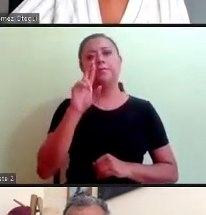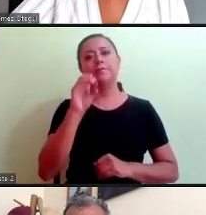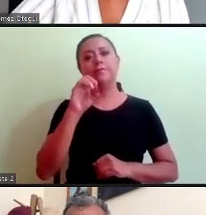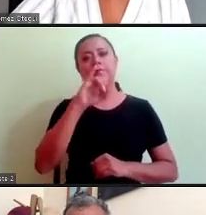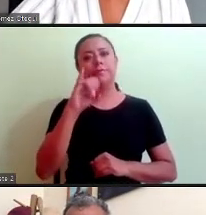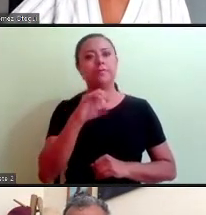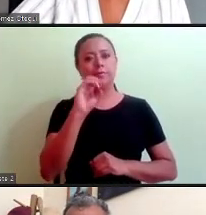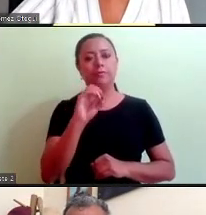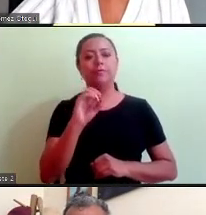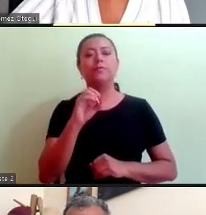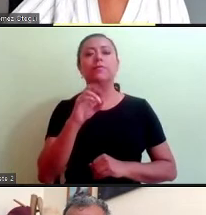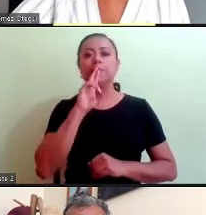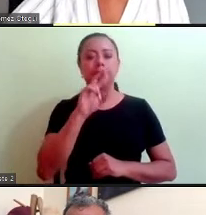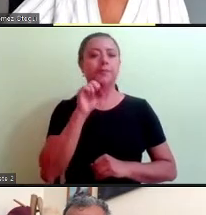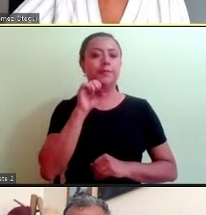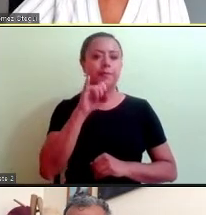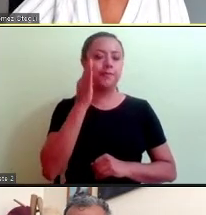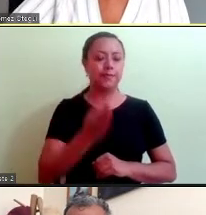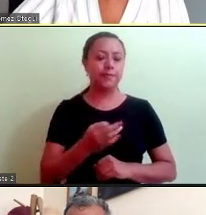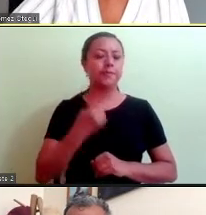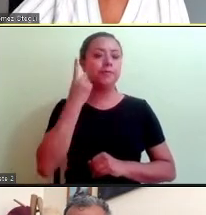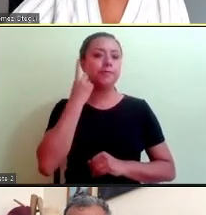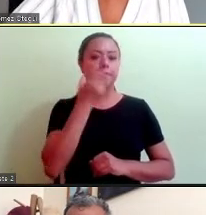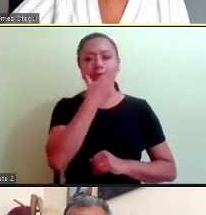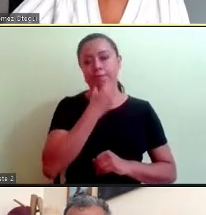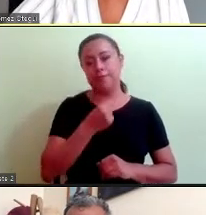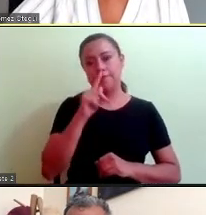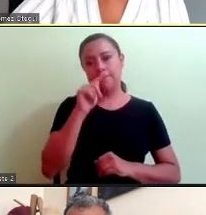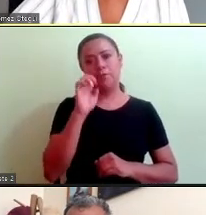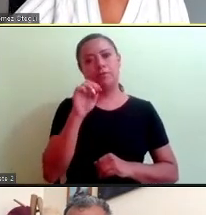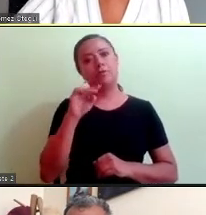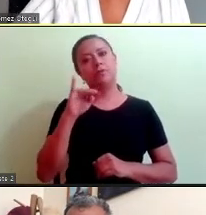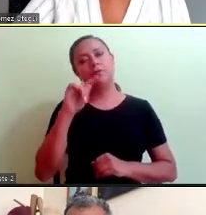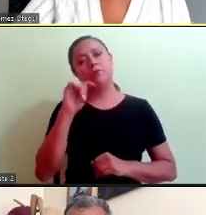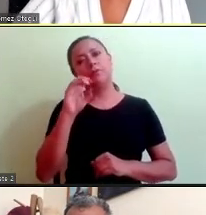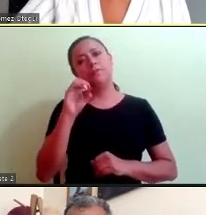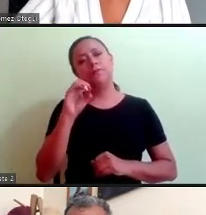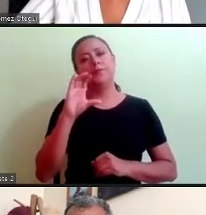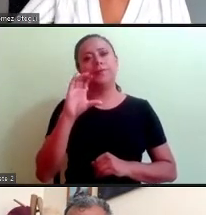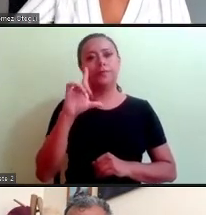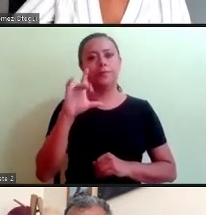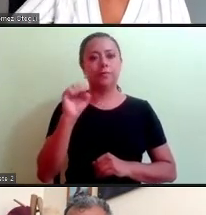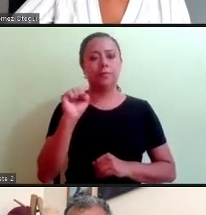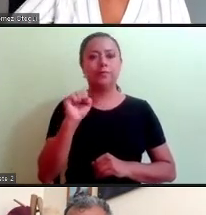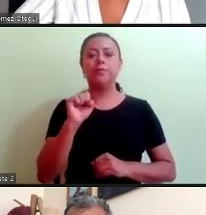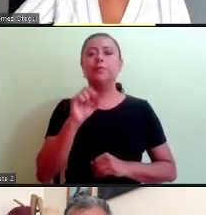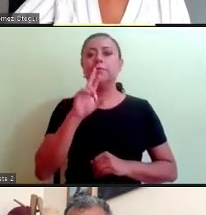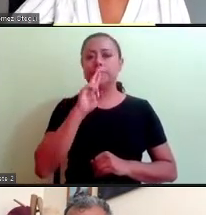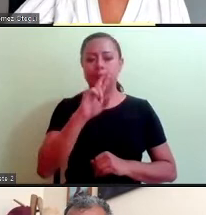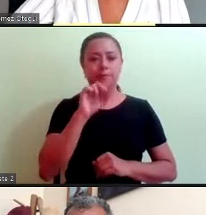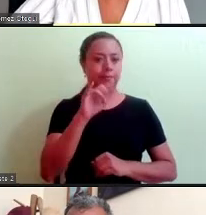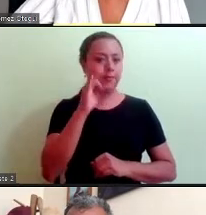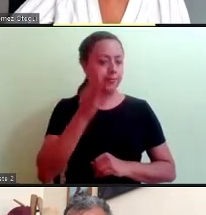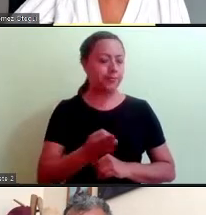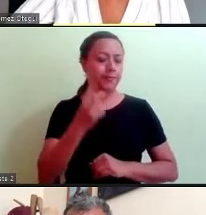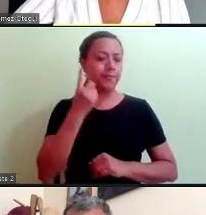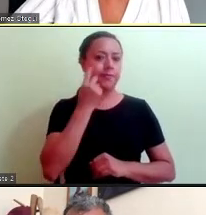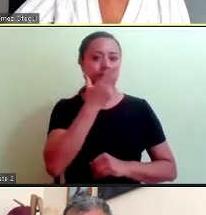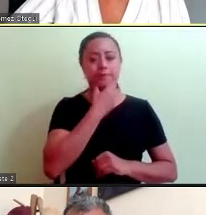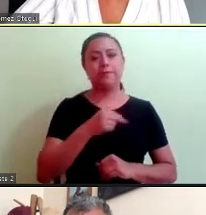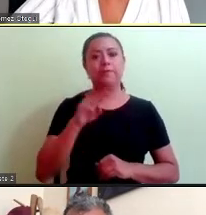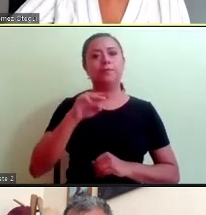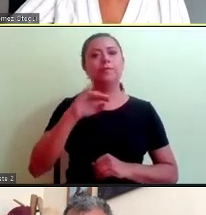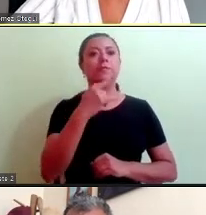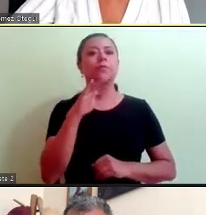favor. Diputado Temístocles Villanueva Ramos. Temístocles Villanueva, en pro. Diputado Miguel Ángel Macedo Escartín.